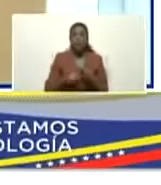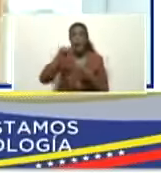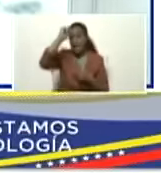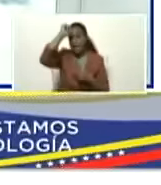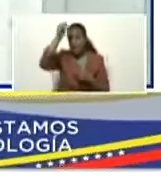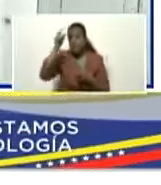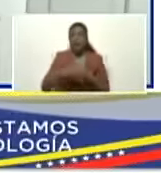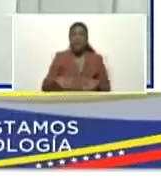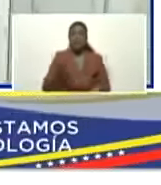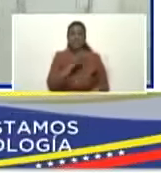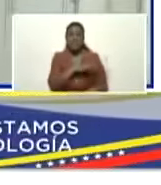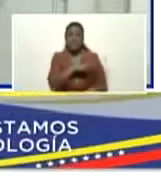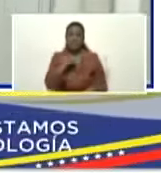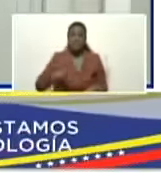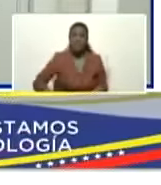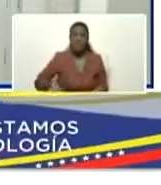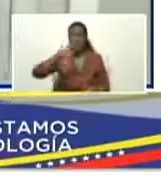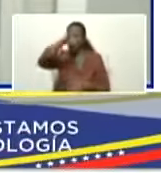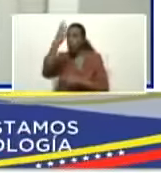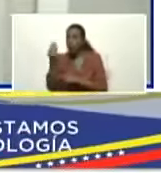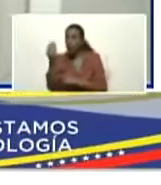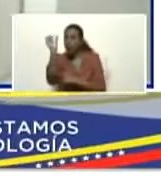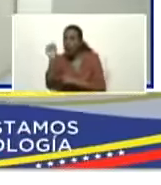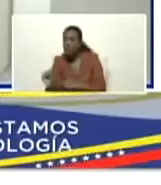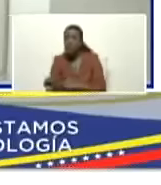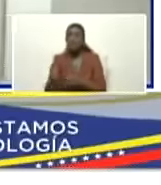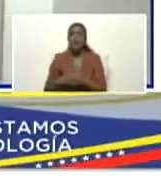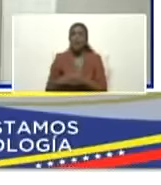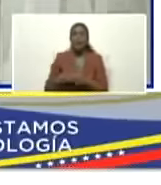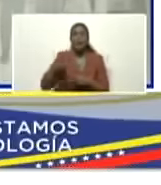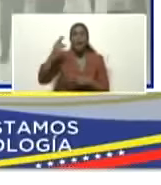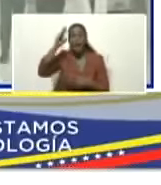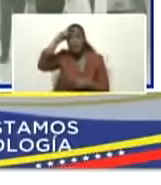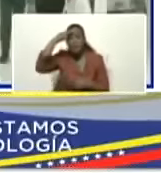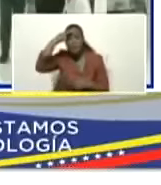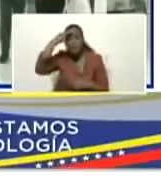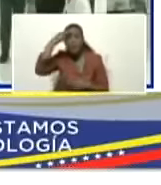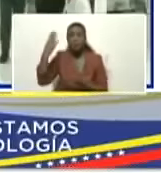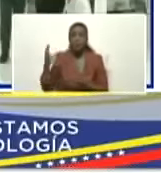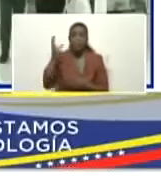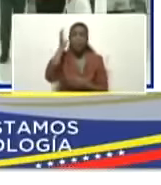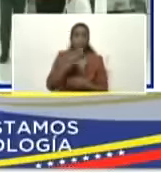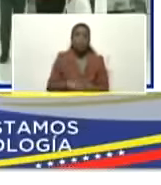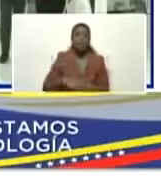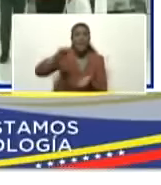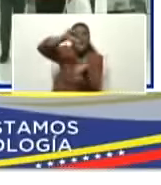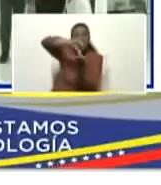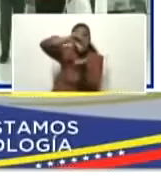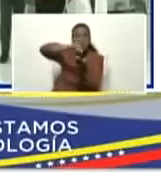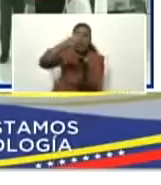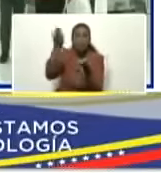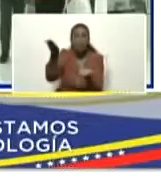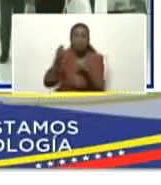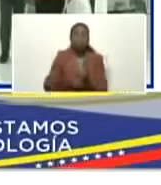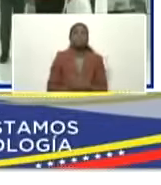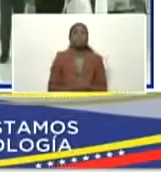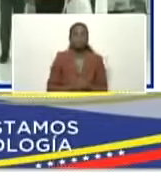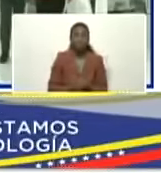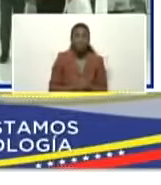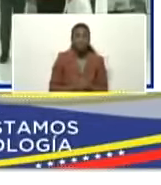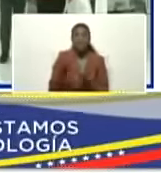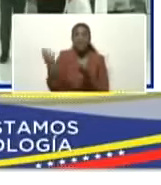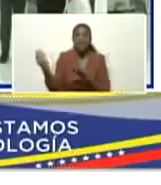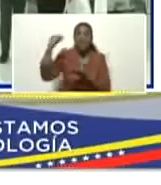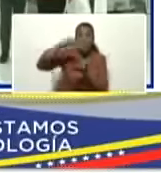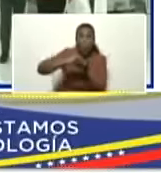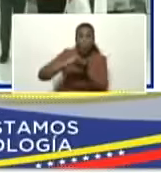India, China, Sudáfrica, Emiratos Árabes, Irán. Y en ese